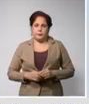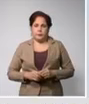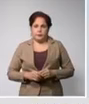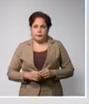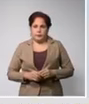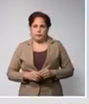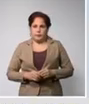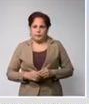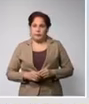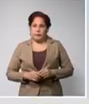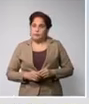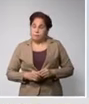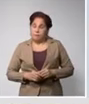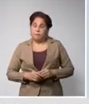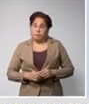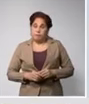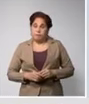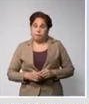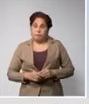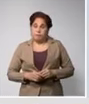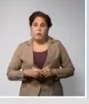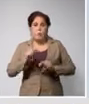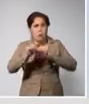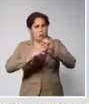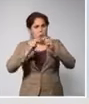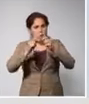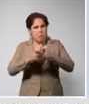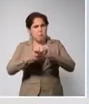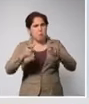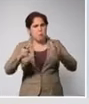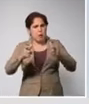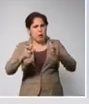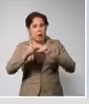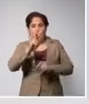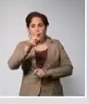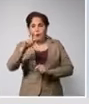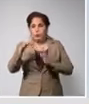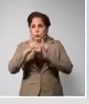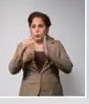Un número de activos que, bueno, sigue incrementándose,